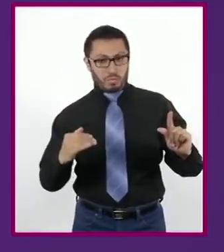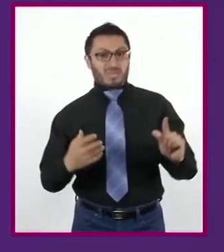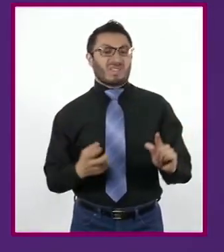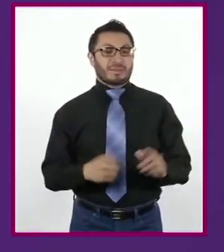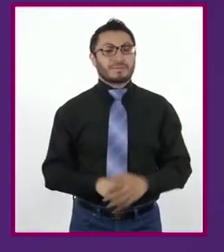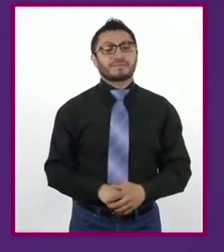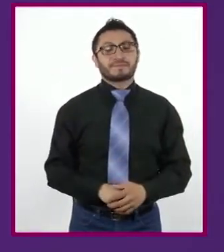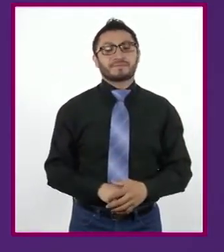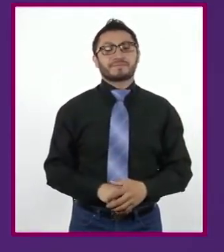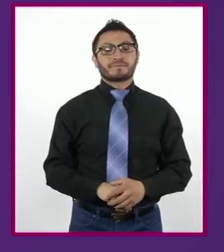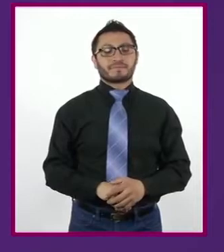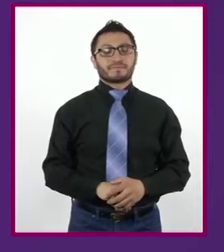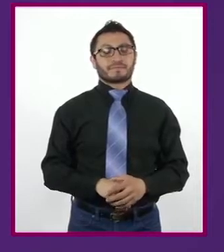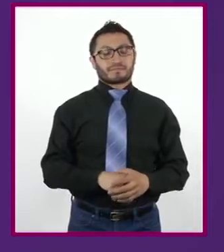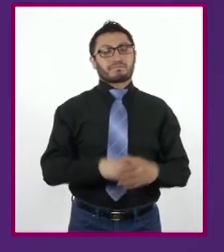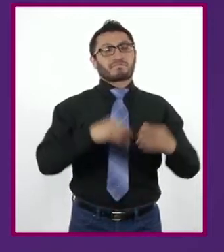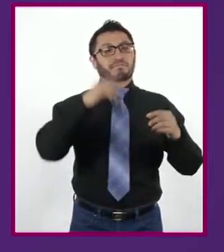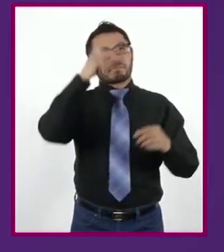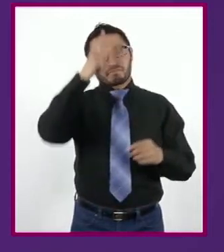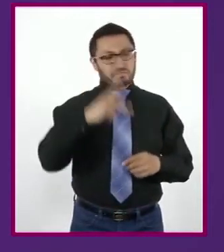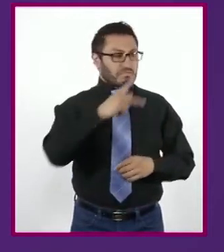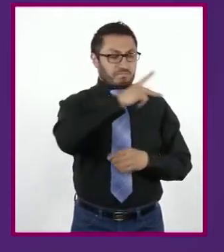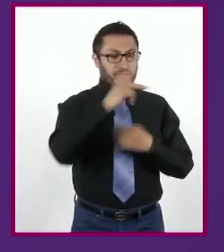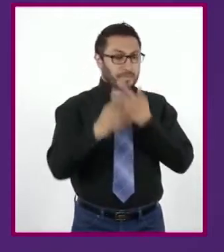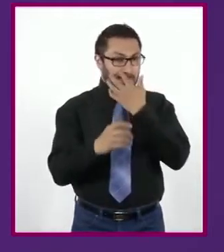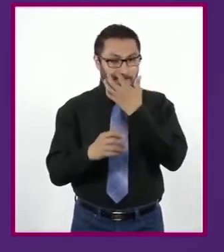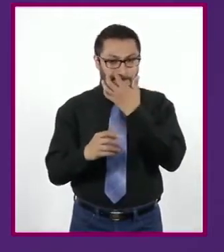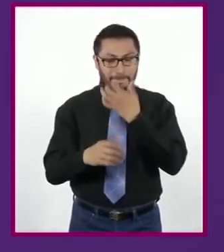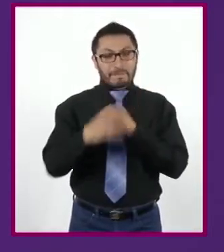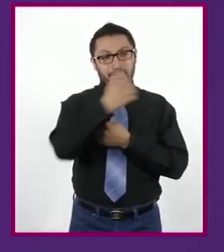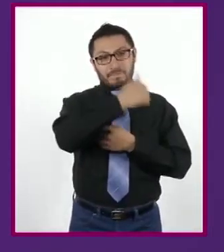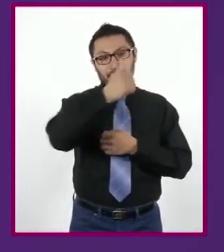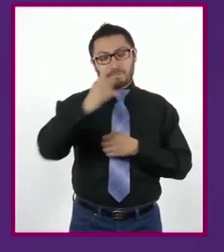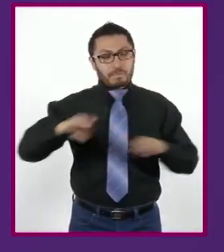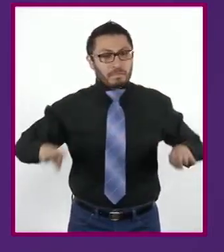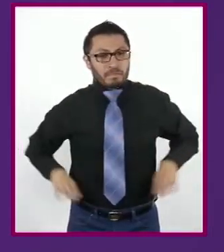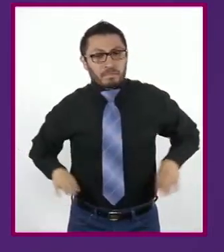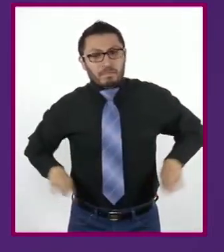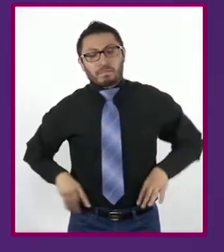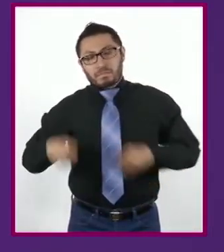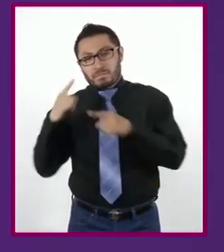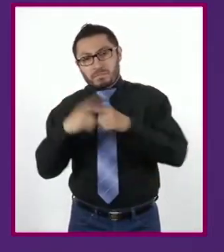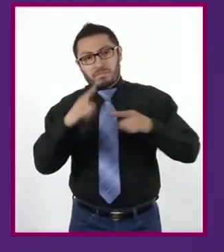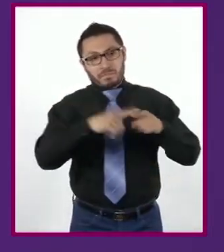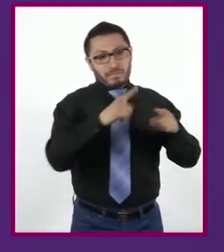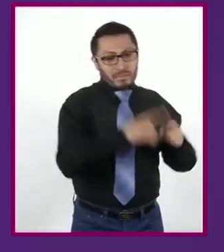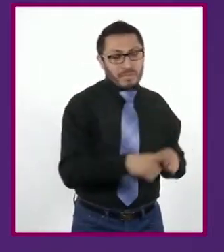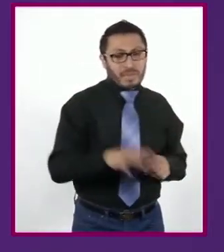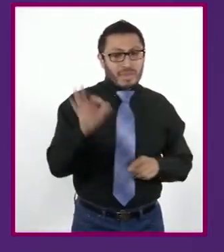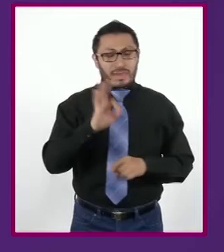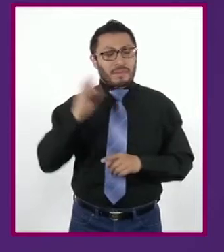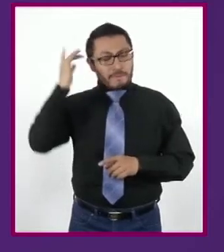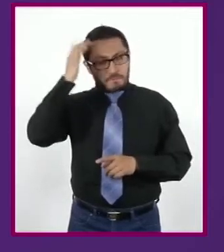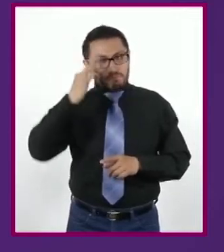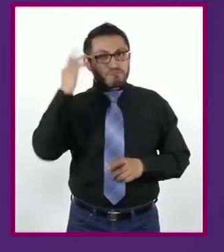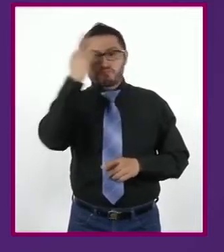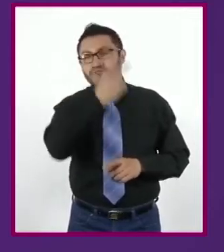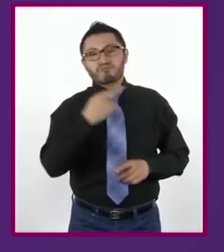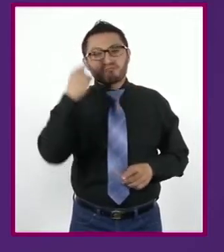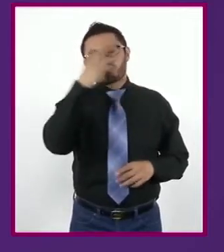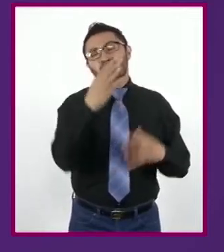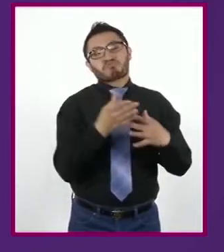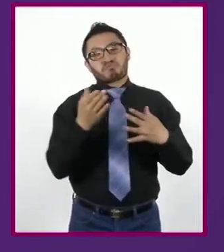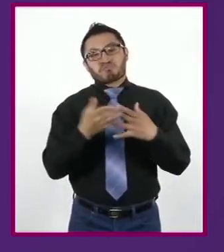Si bien cada paralelogramo en particular posee características específicas, cuando analizamos su clasificación